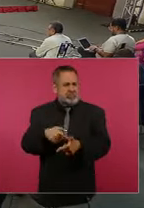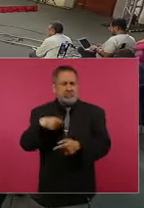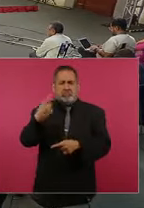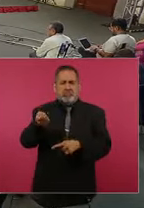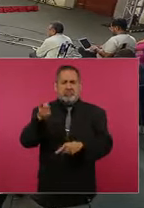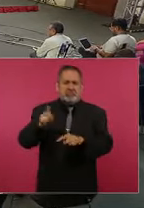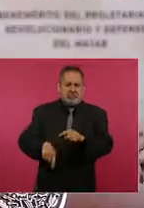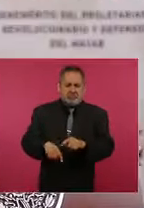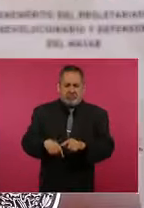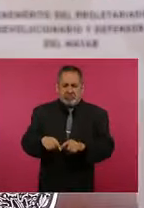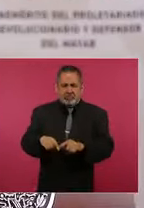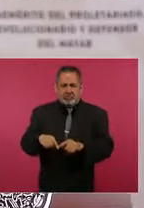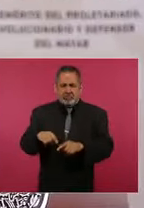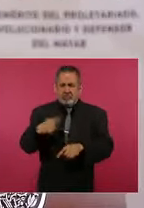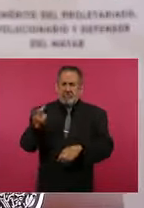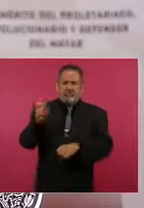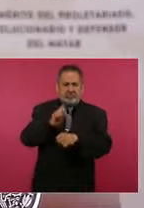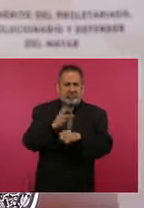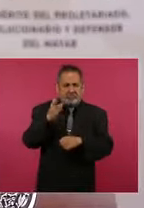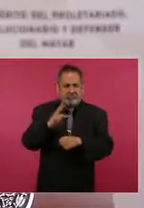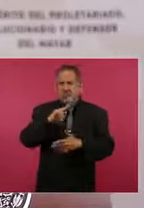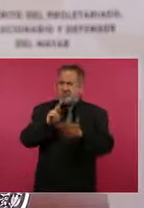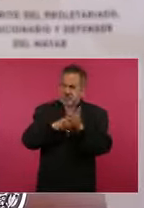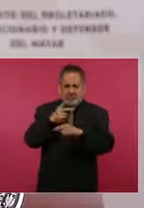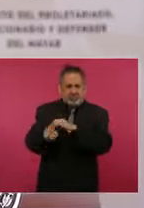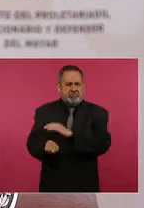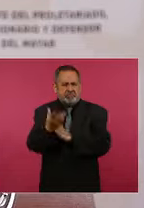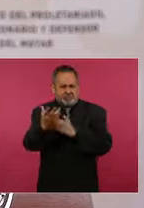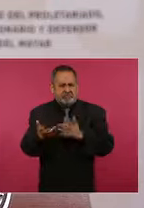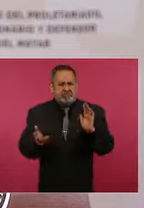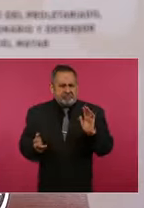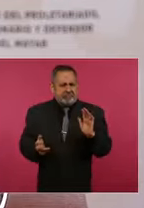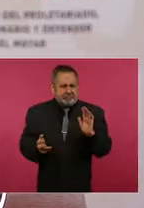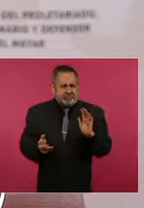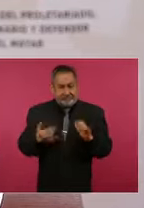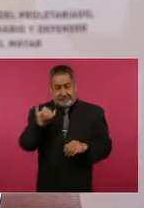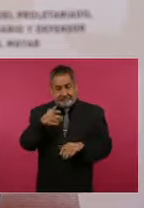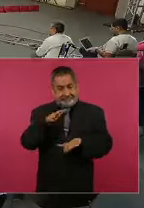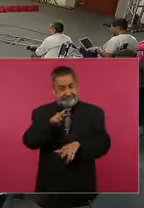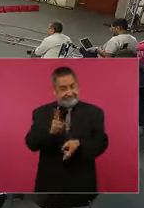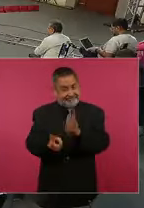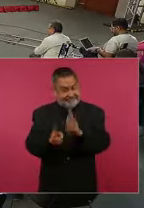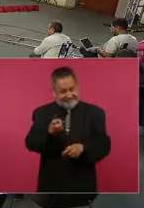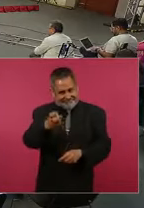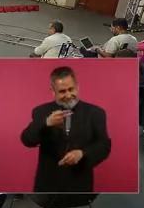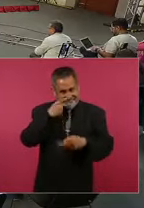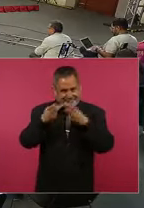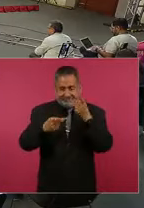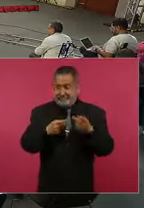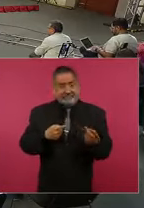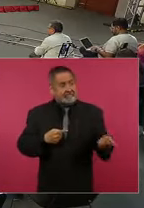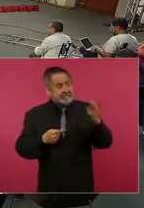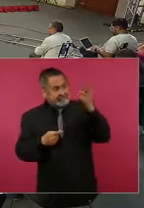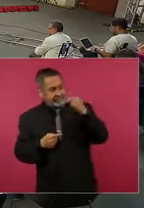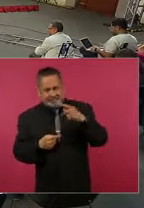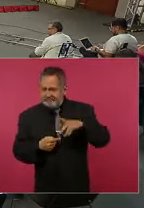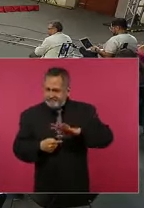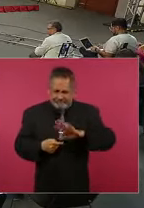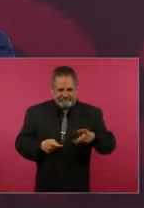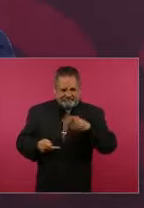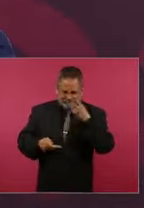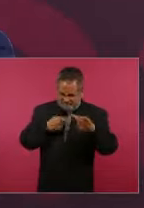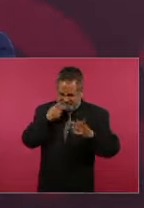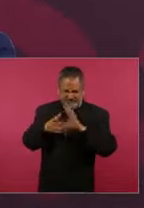y ya para el día 3. Y entonces sí vamos a hablar. Sí. Porque ya no nos van a poder